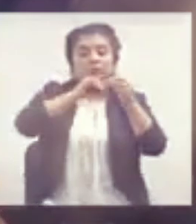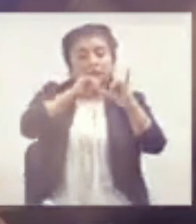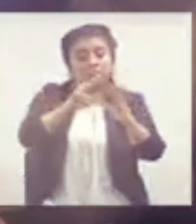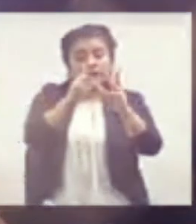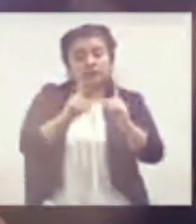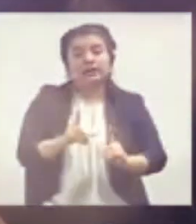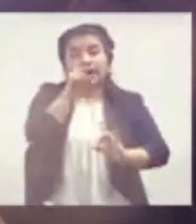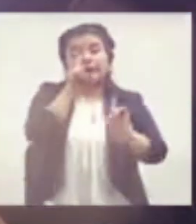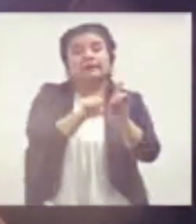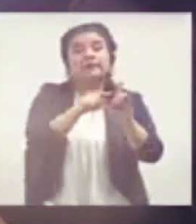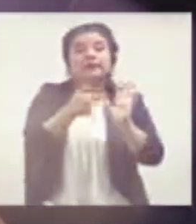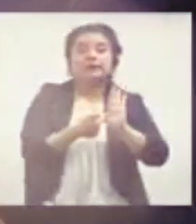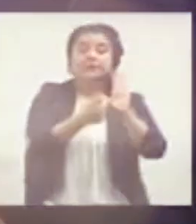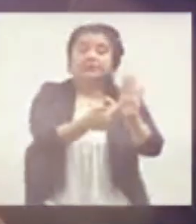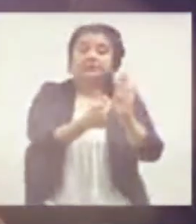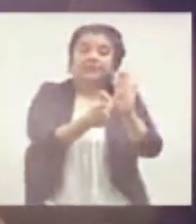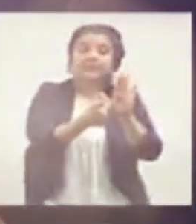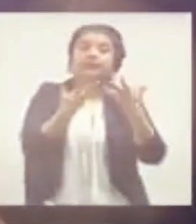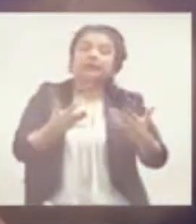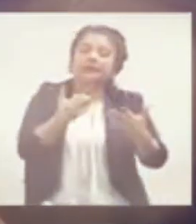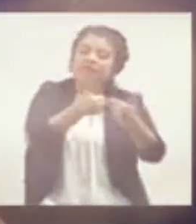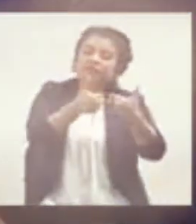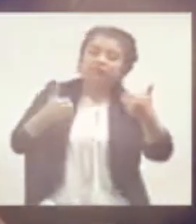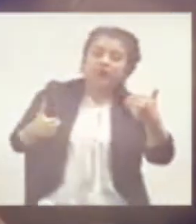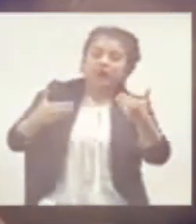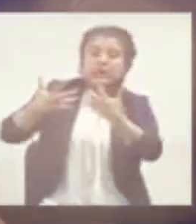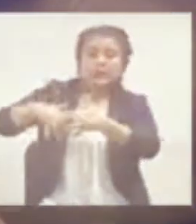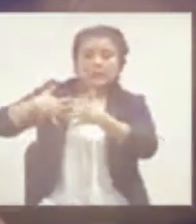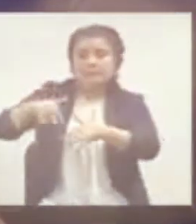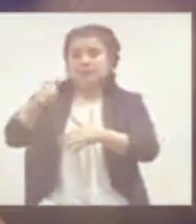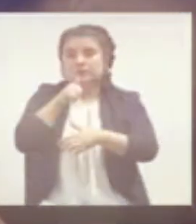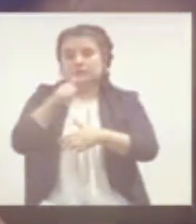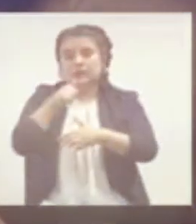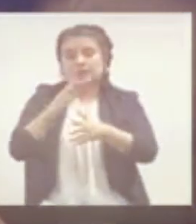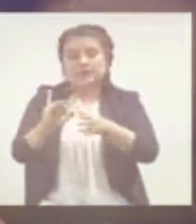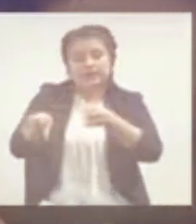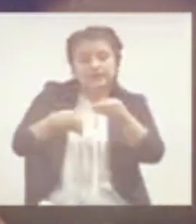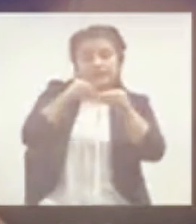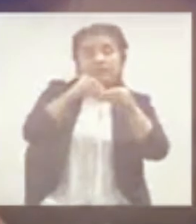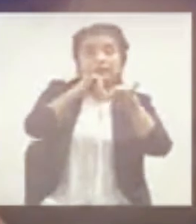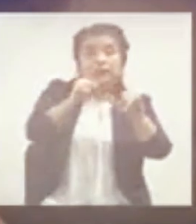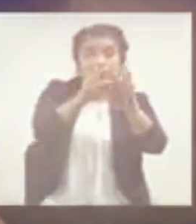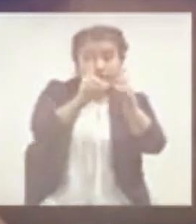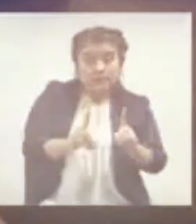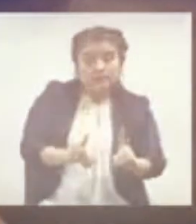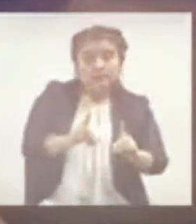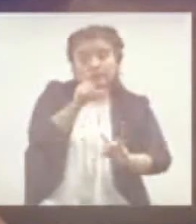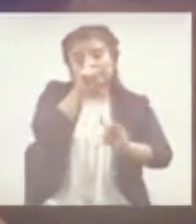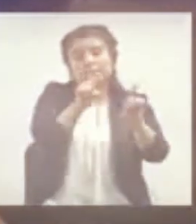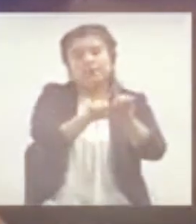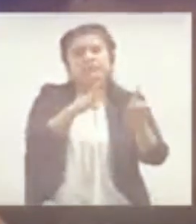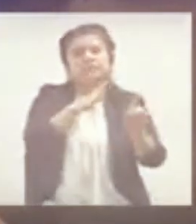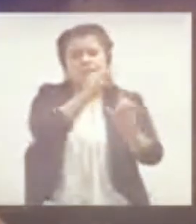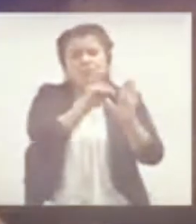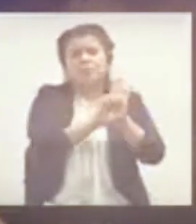que básicamente refiere a la exclusión del sector privado en la integración de las juntas directivas, conservando, por